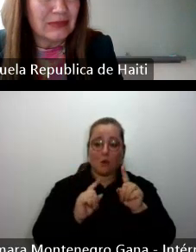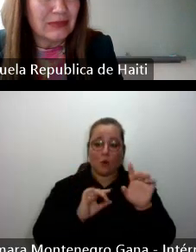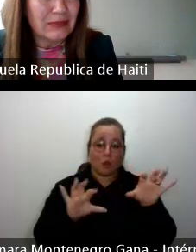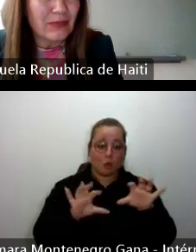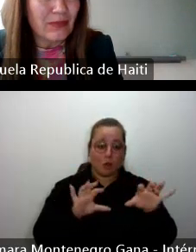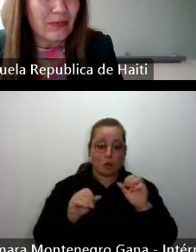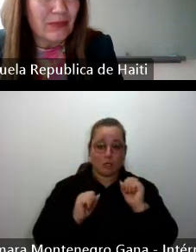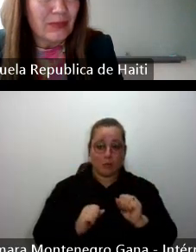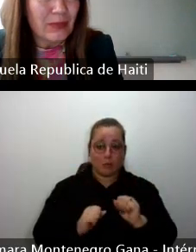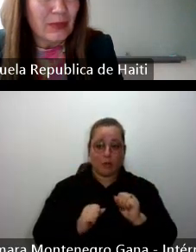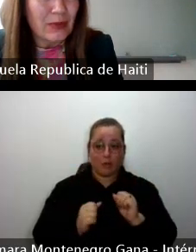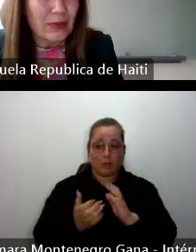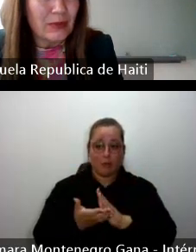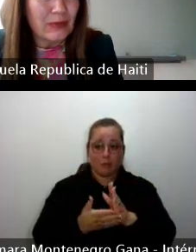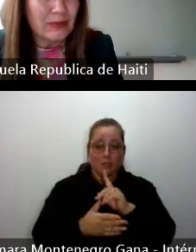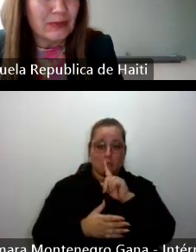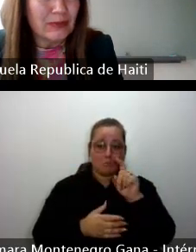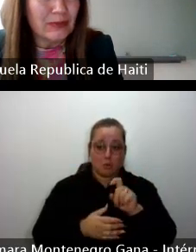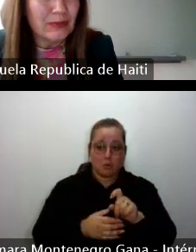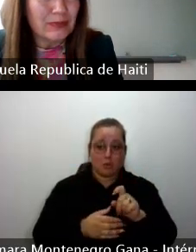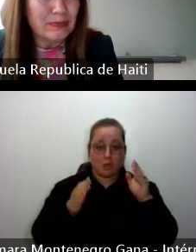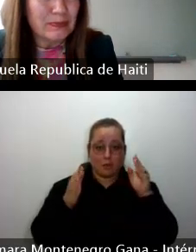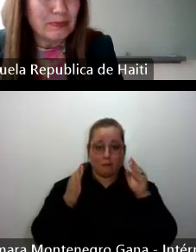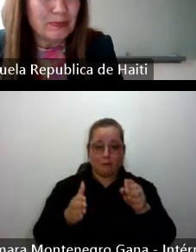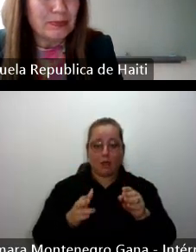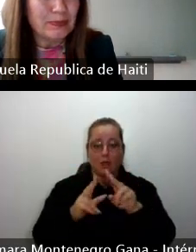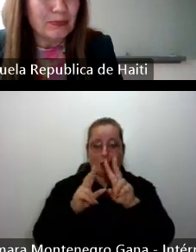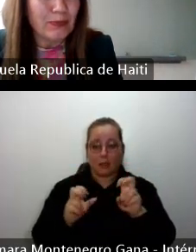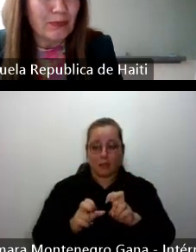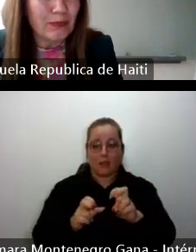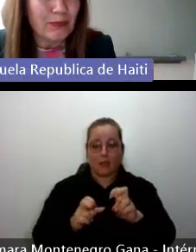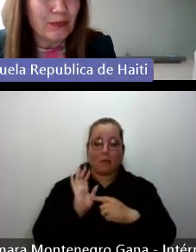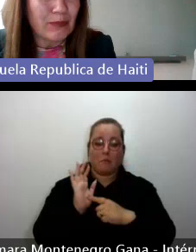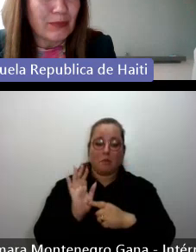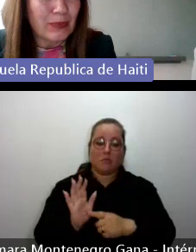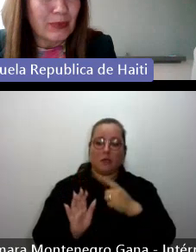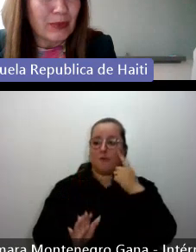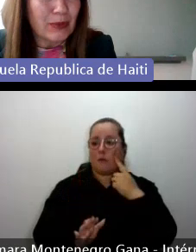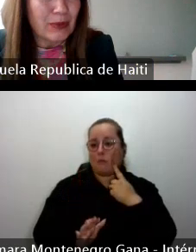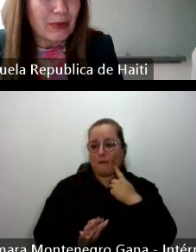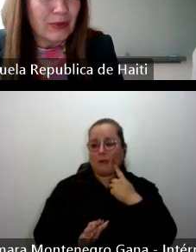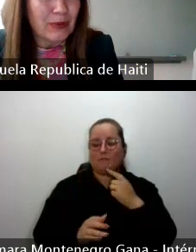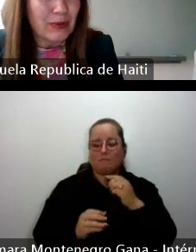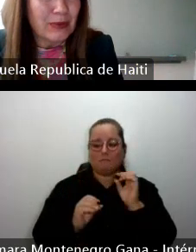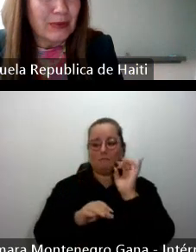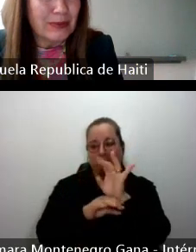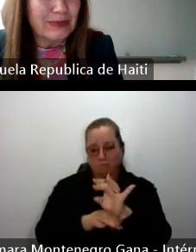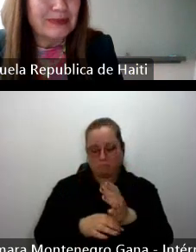¿verdad? Alguna pregunta apuntada como a su presentación, se las vamos a hacer llegar.